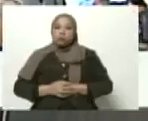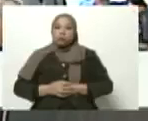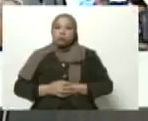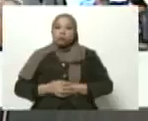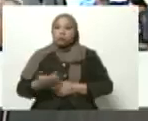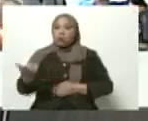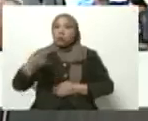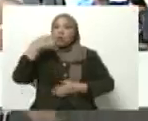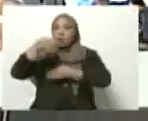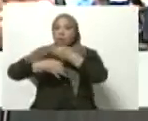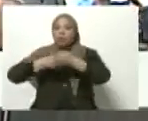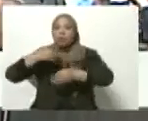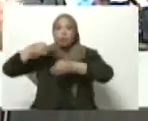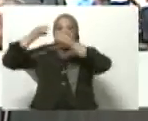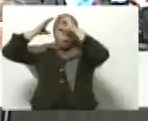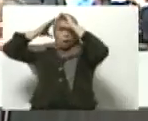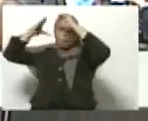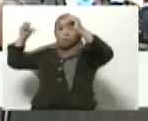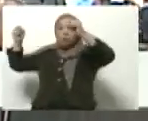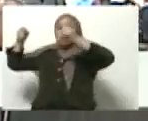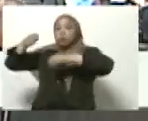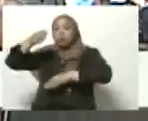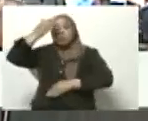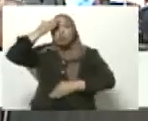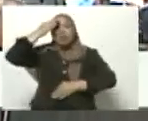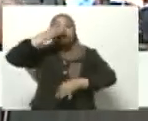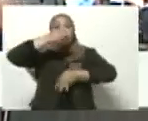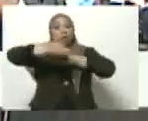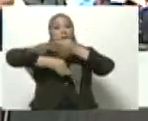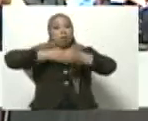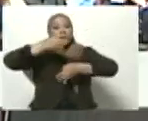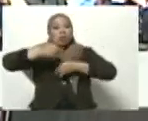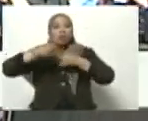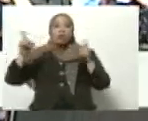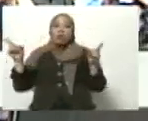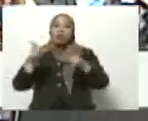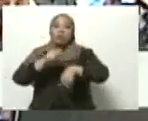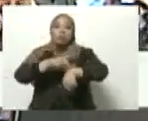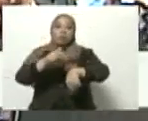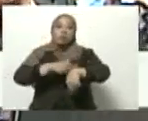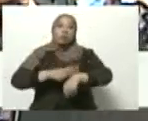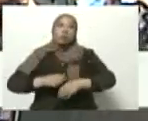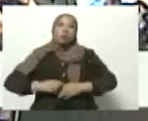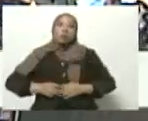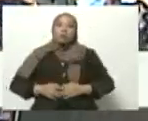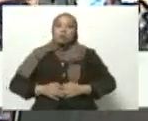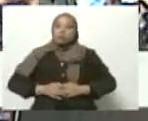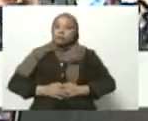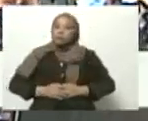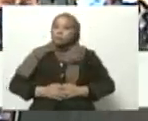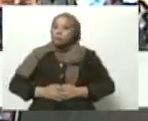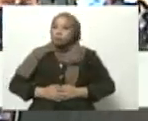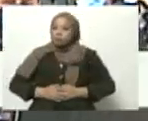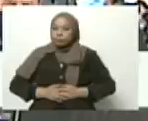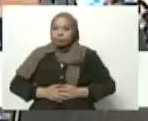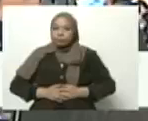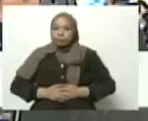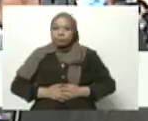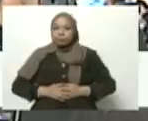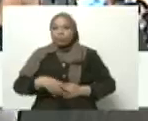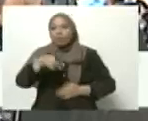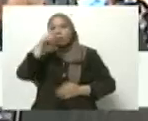expresivo, detallado y gentil además de hacer el viaje hasta el Parlamento para mostrarnos la realidad. Yo pregunto, diputado. ¿Años de calma no